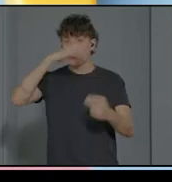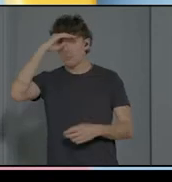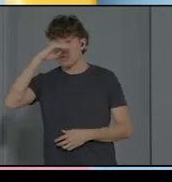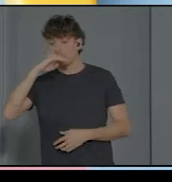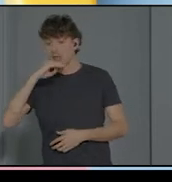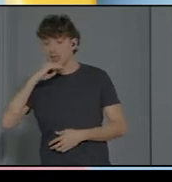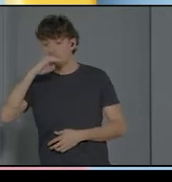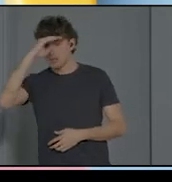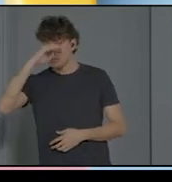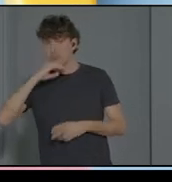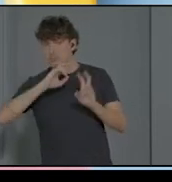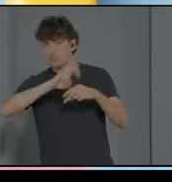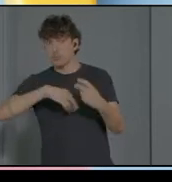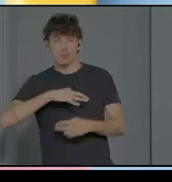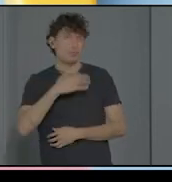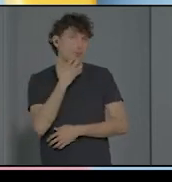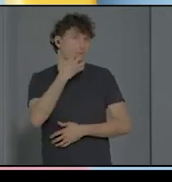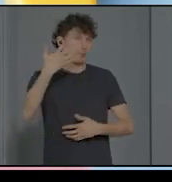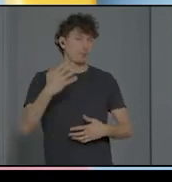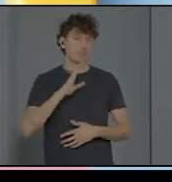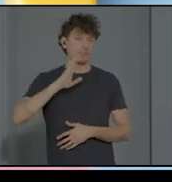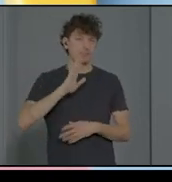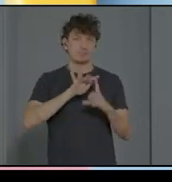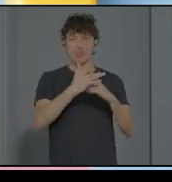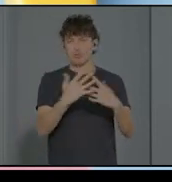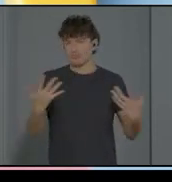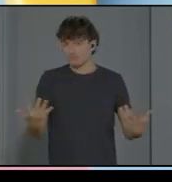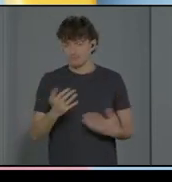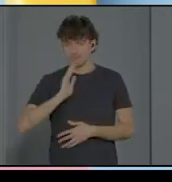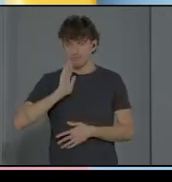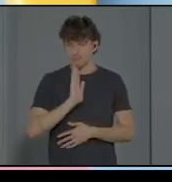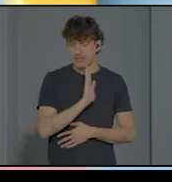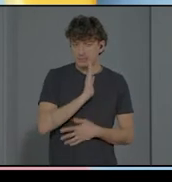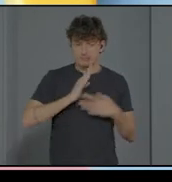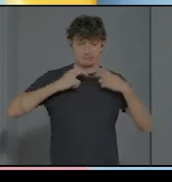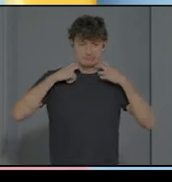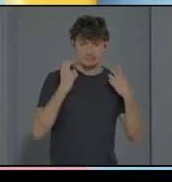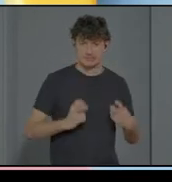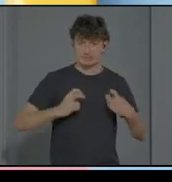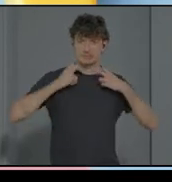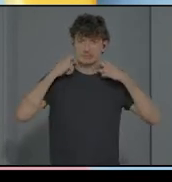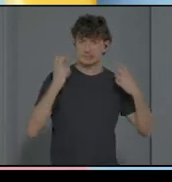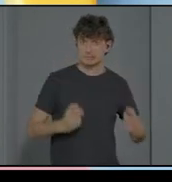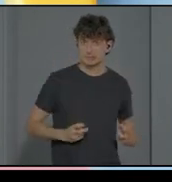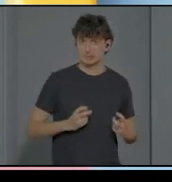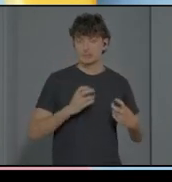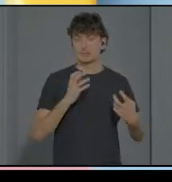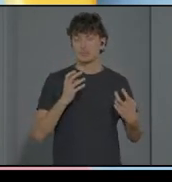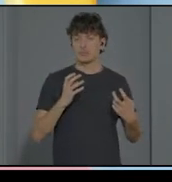está sujeta a estrés parental o cuando hay estados de ansia muy